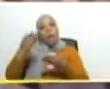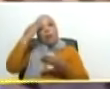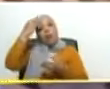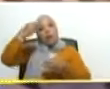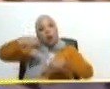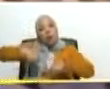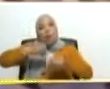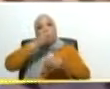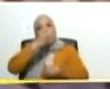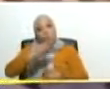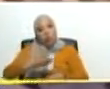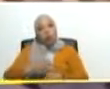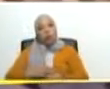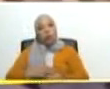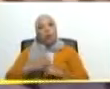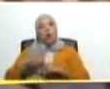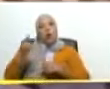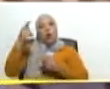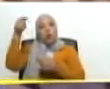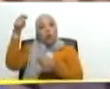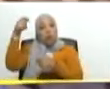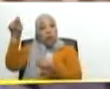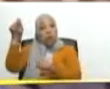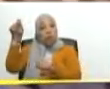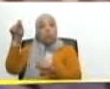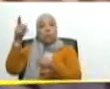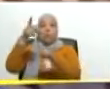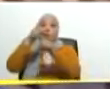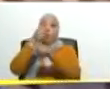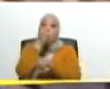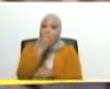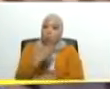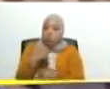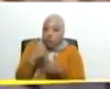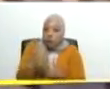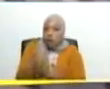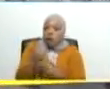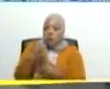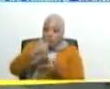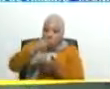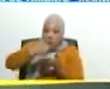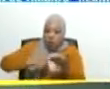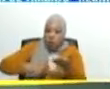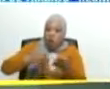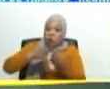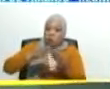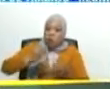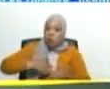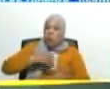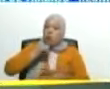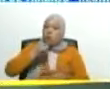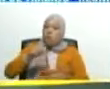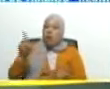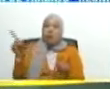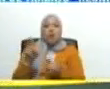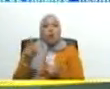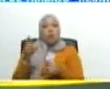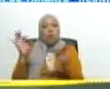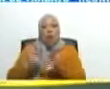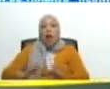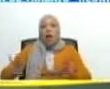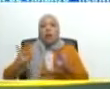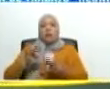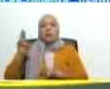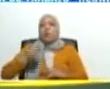buen acuerdo, con Trinidad y Tobago. Por las buenas, todo. Por las malas, nada,